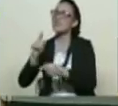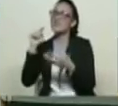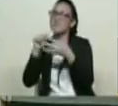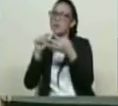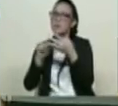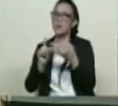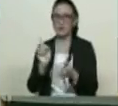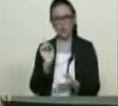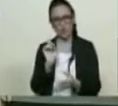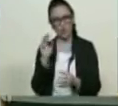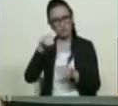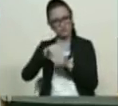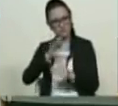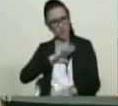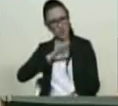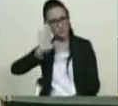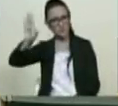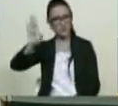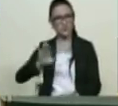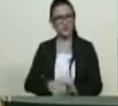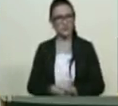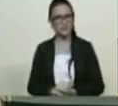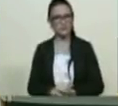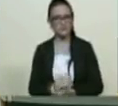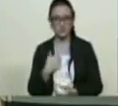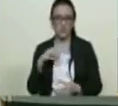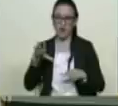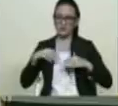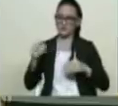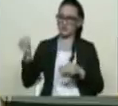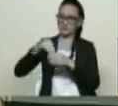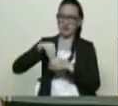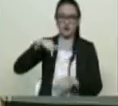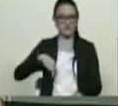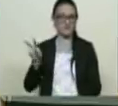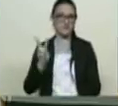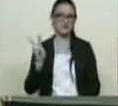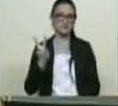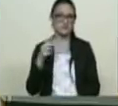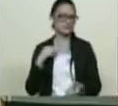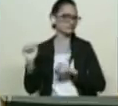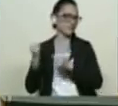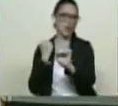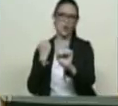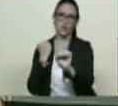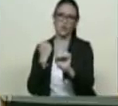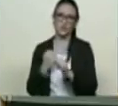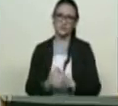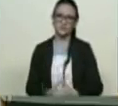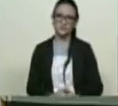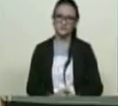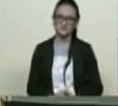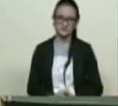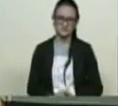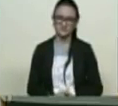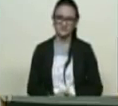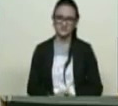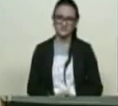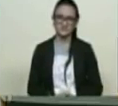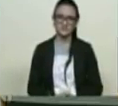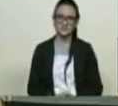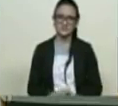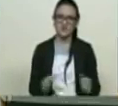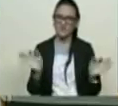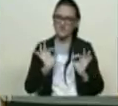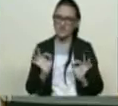Son los asuntos de ellos, ni acepto que lo digan a Venezuela. No lo acepto, lo repudio, lo rechazo. Me da asco la forma